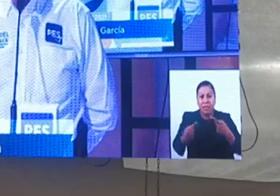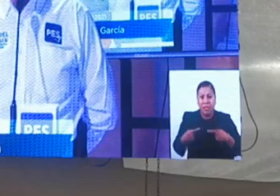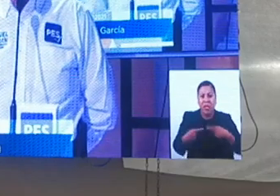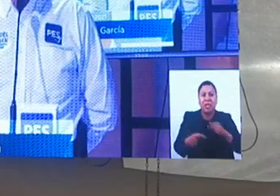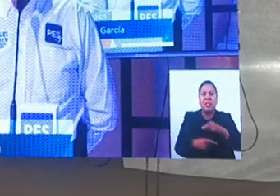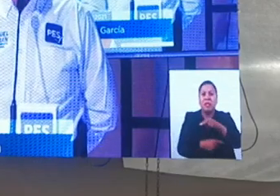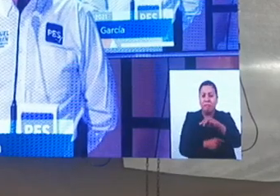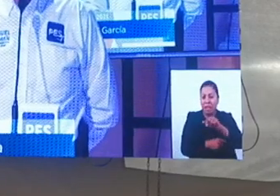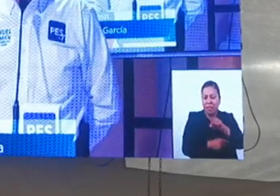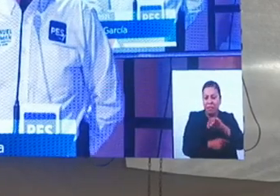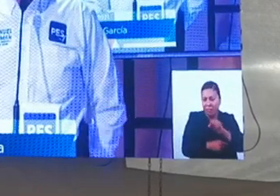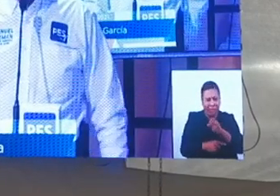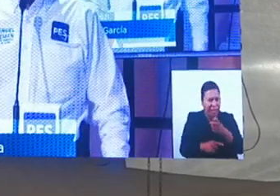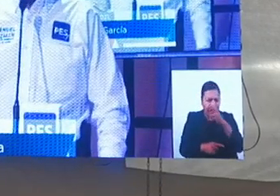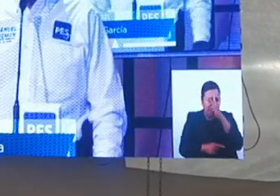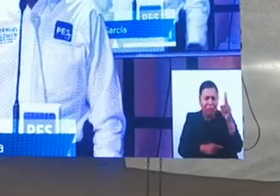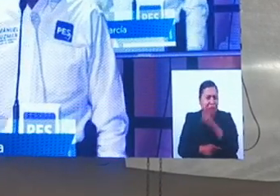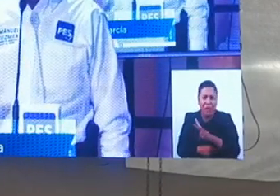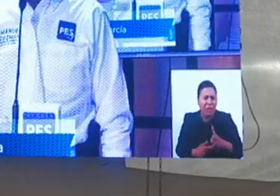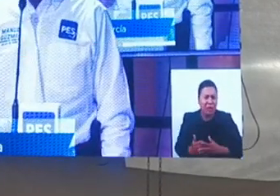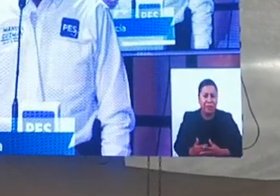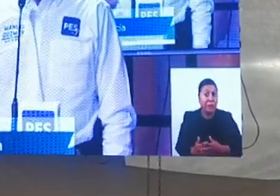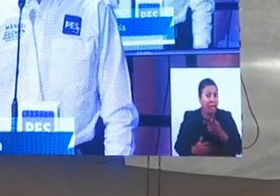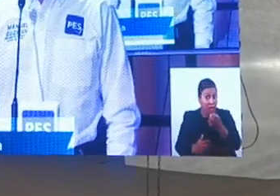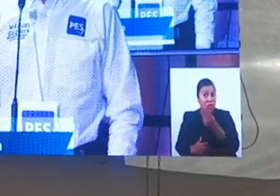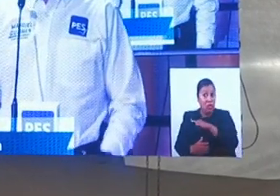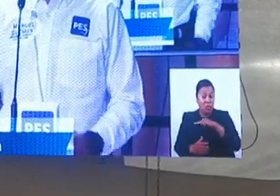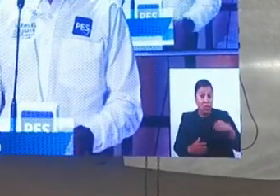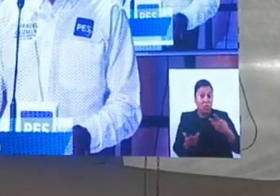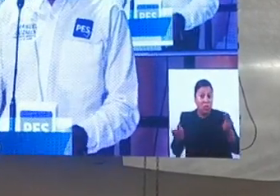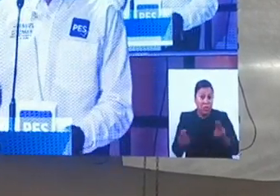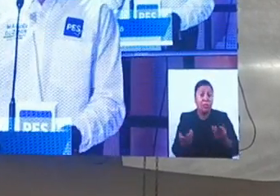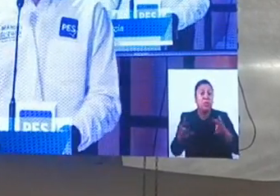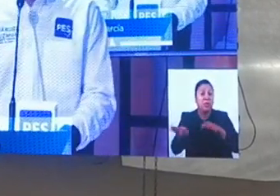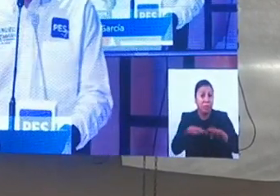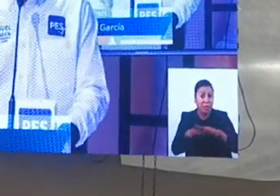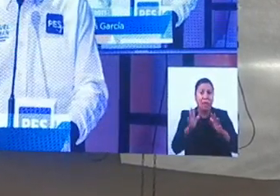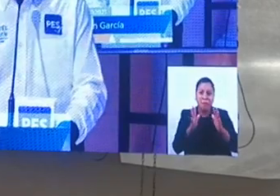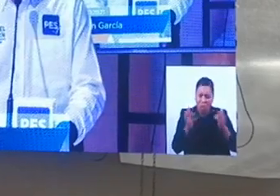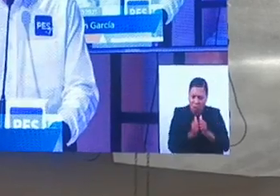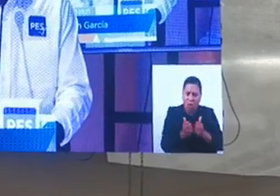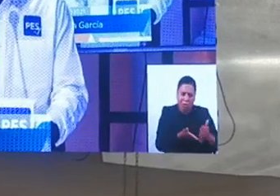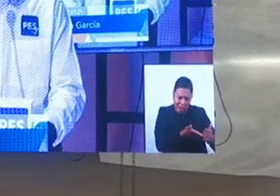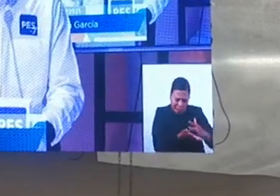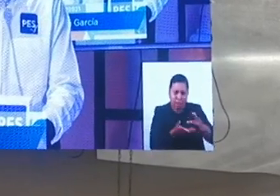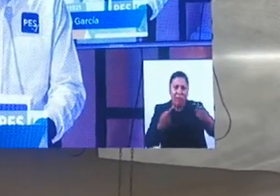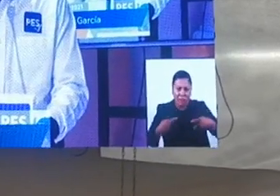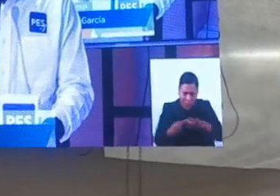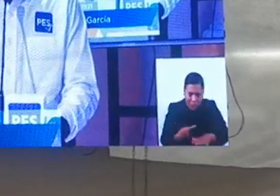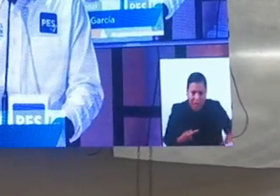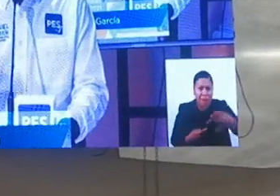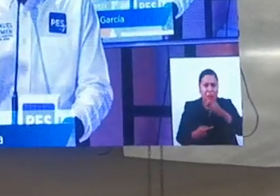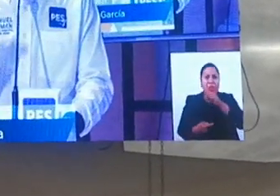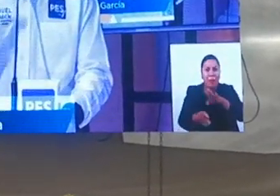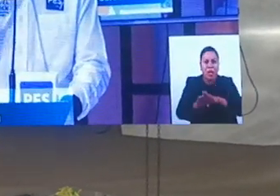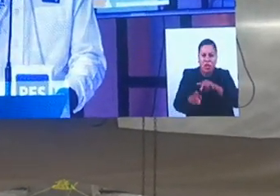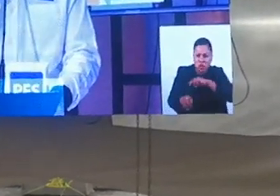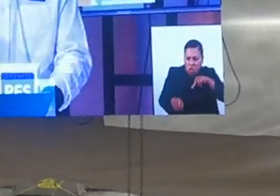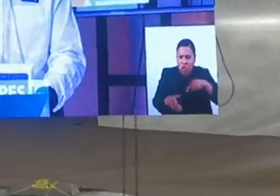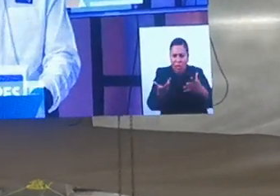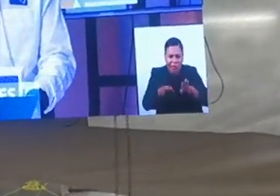peor. Entonces tenemos que trabajar con la participación ciudadana, pero también con estrategias